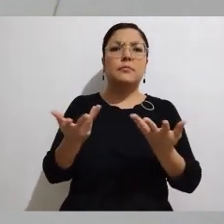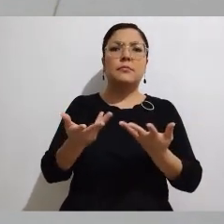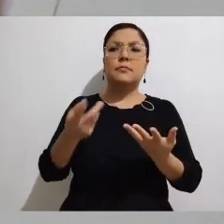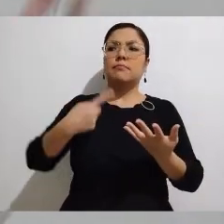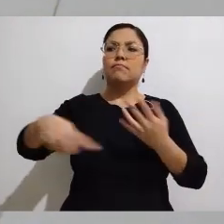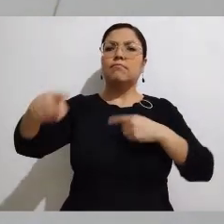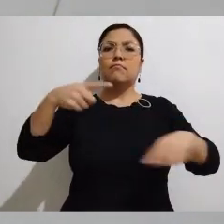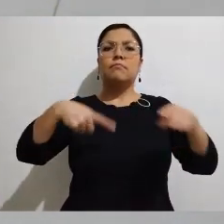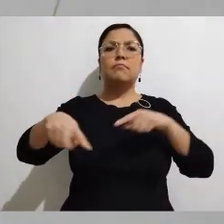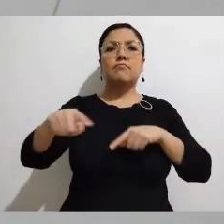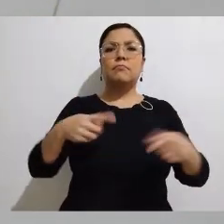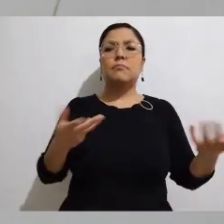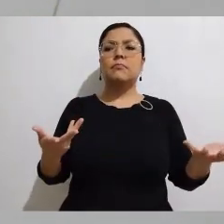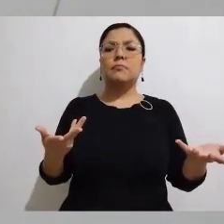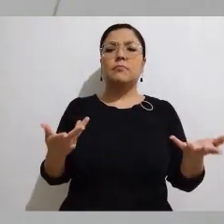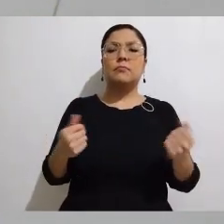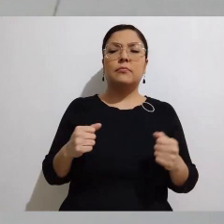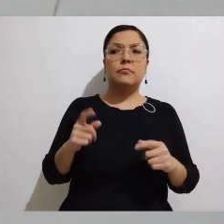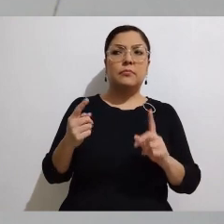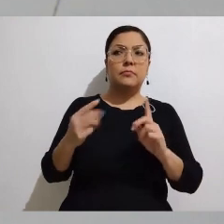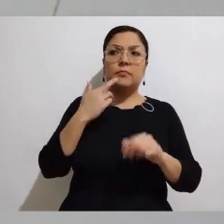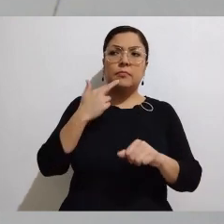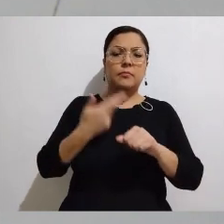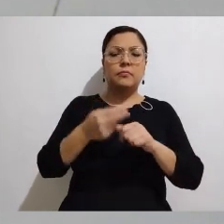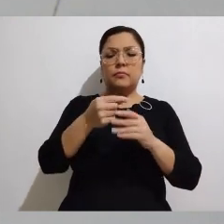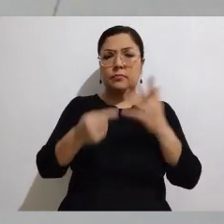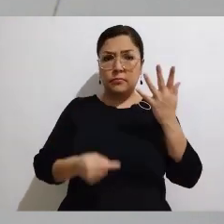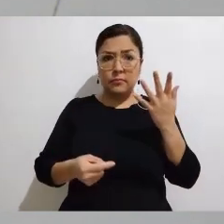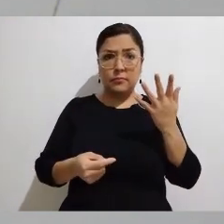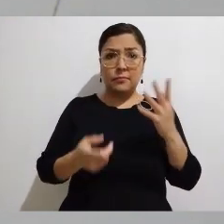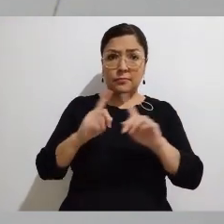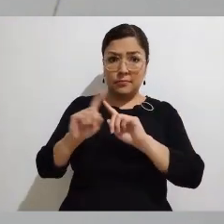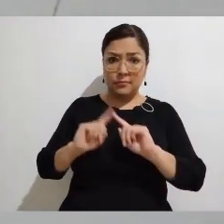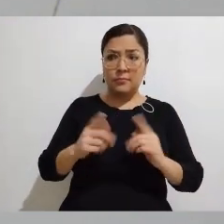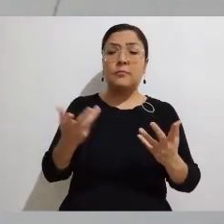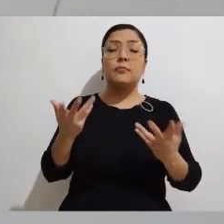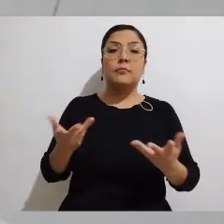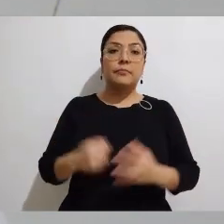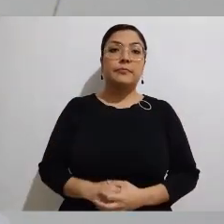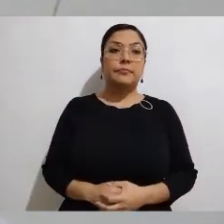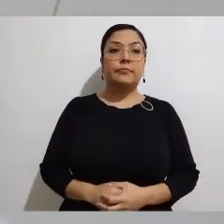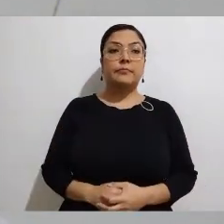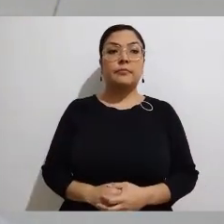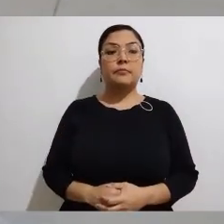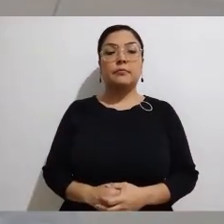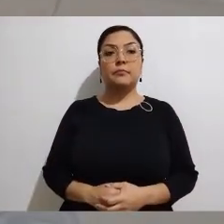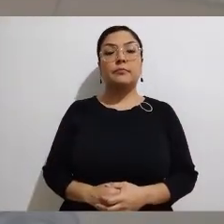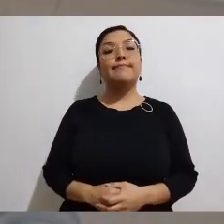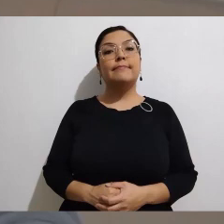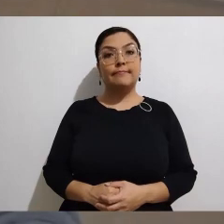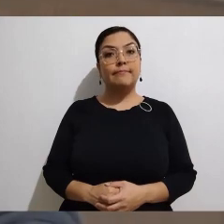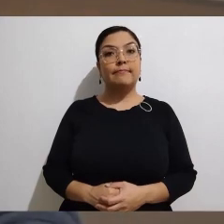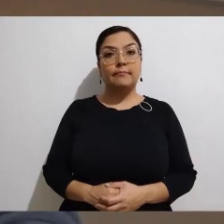qué ejecuta para todas las tareas que siempre tenemos pendientes en este instituto. Así es, consejero, como